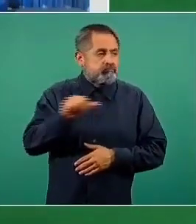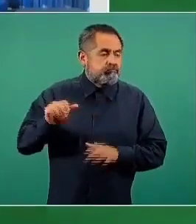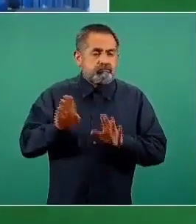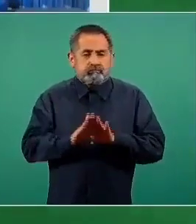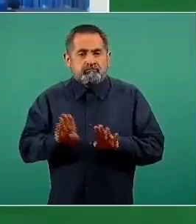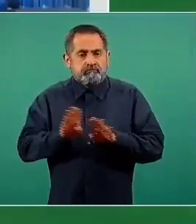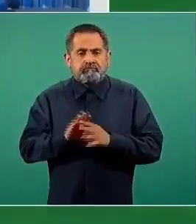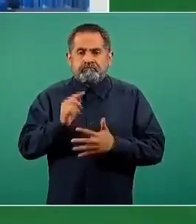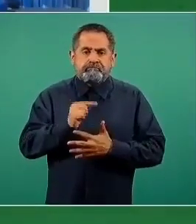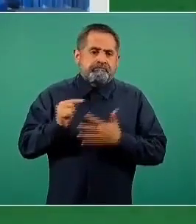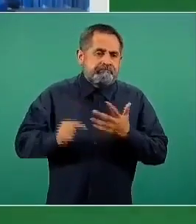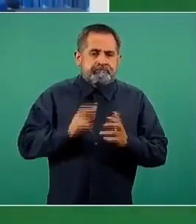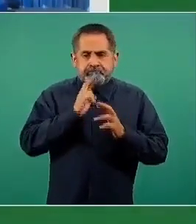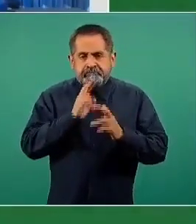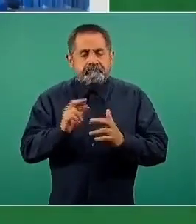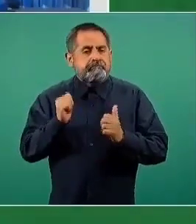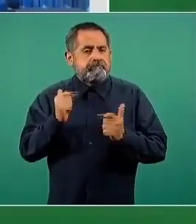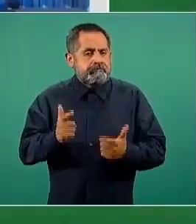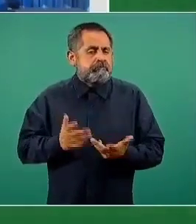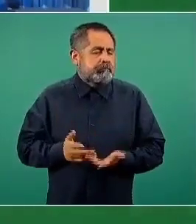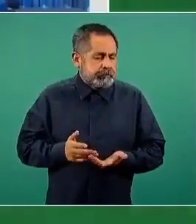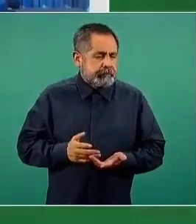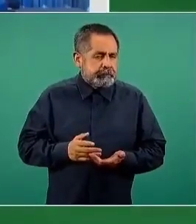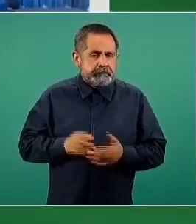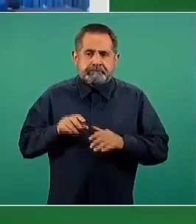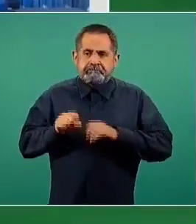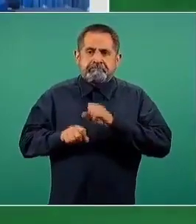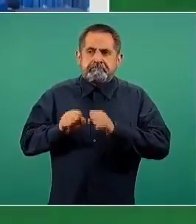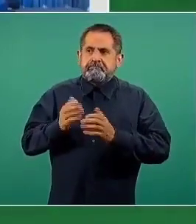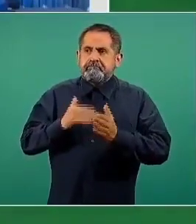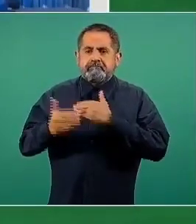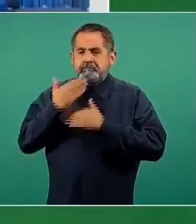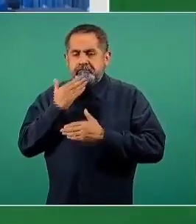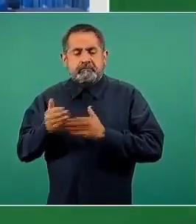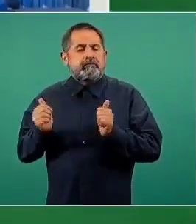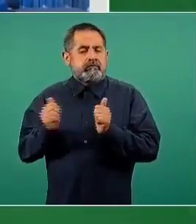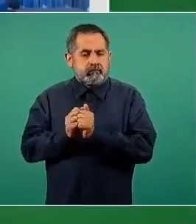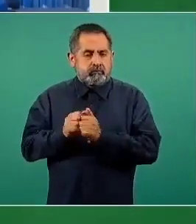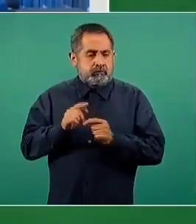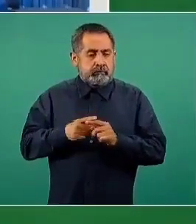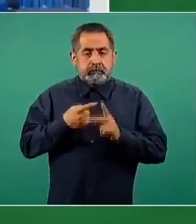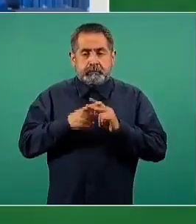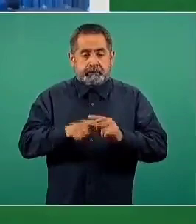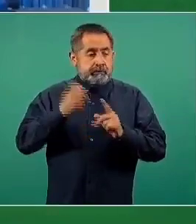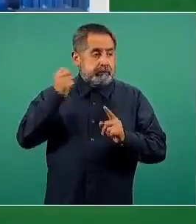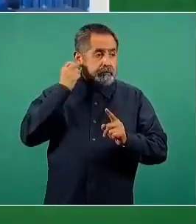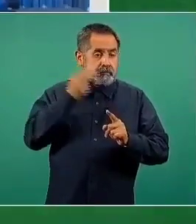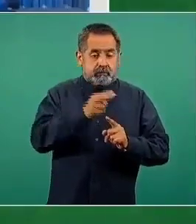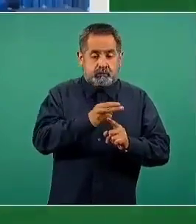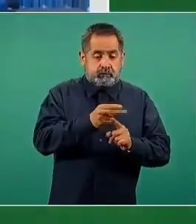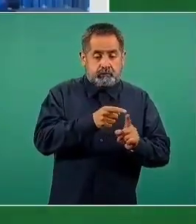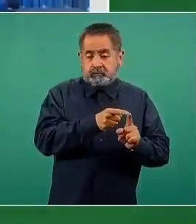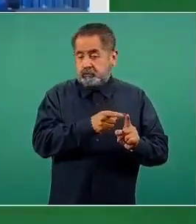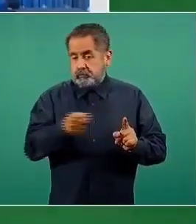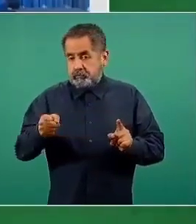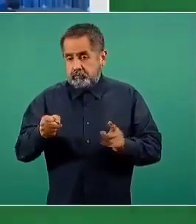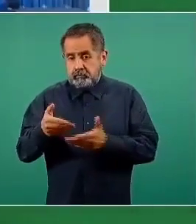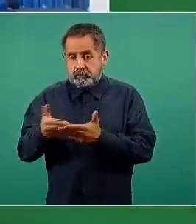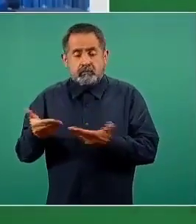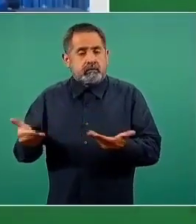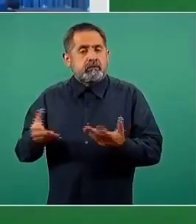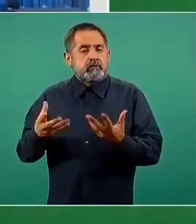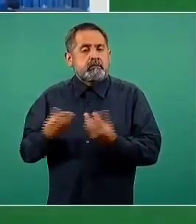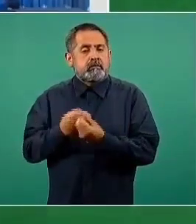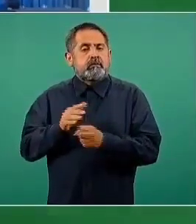ido respondiendo a ellas y algunos de los logros ya obtenidos entre la fecha del seminario, en noviembre del año pasado, y la fecha